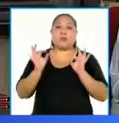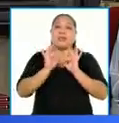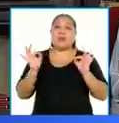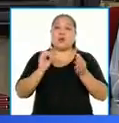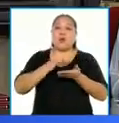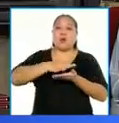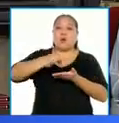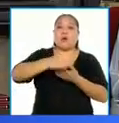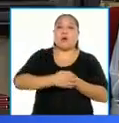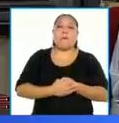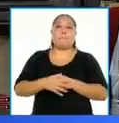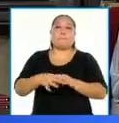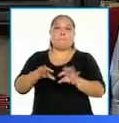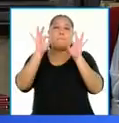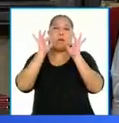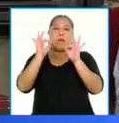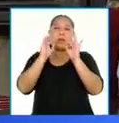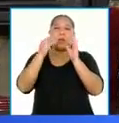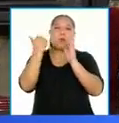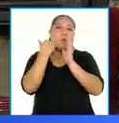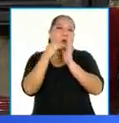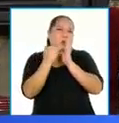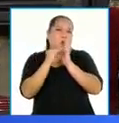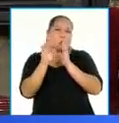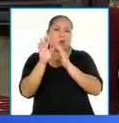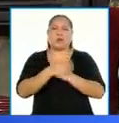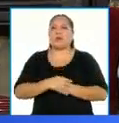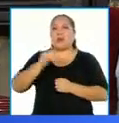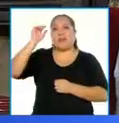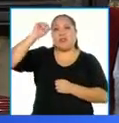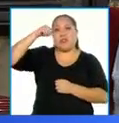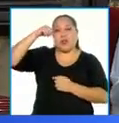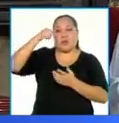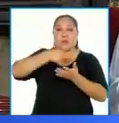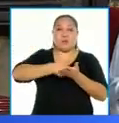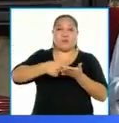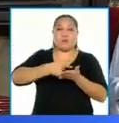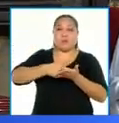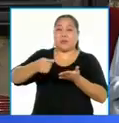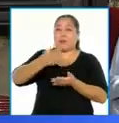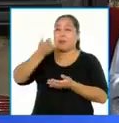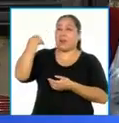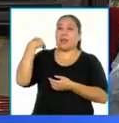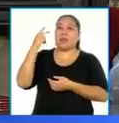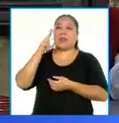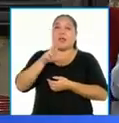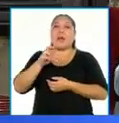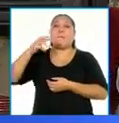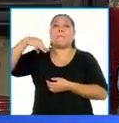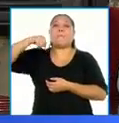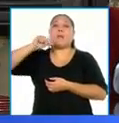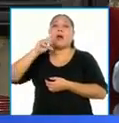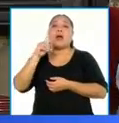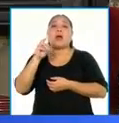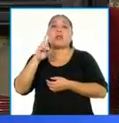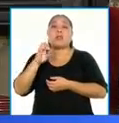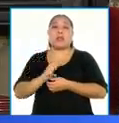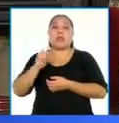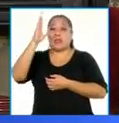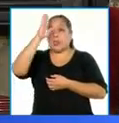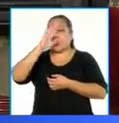provincia en riesgo moderado. Recordemos que hace un par de semanas las 3 provincias de Madre de Dios estaban en nivel de